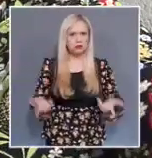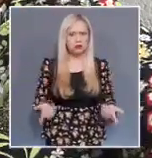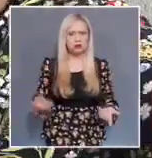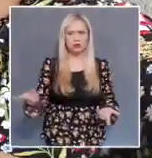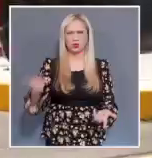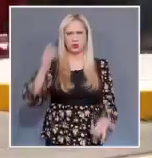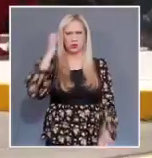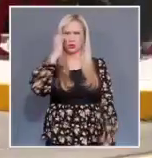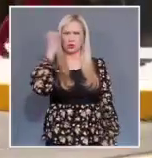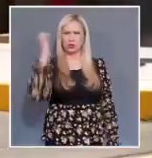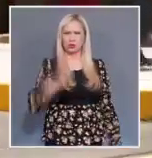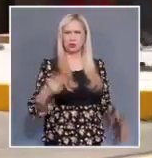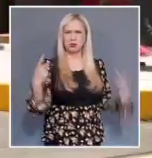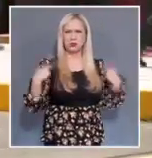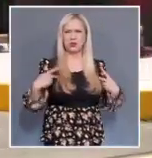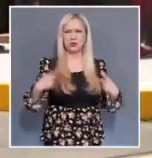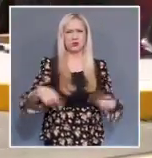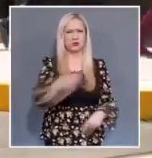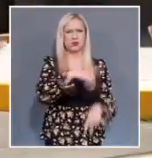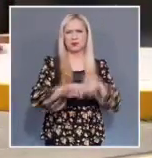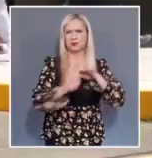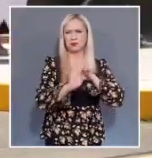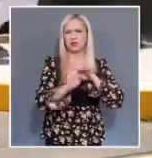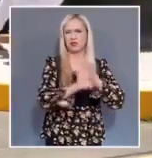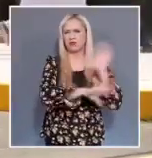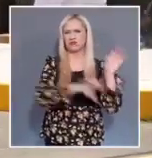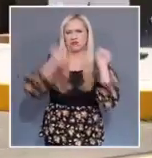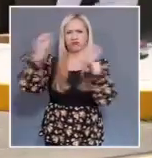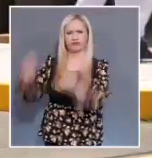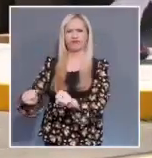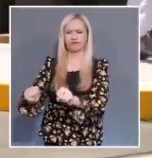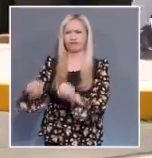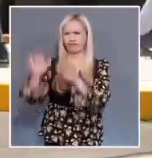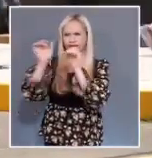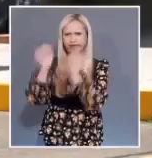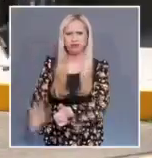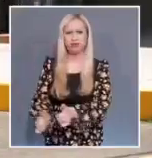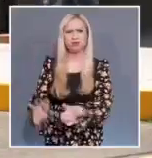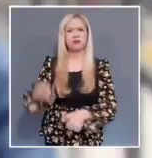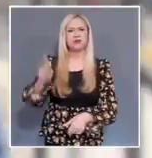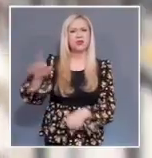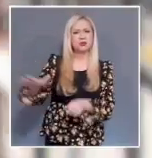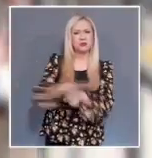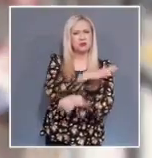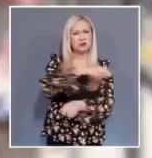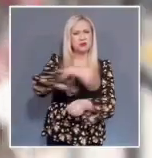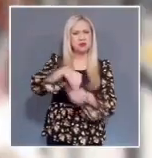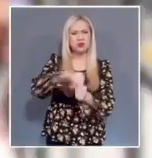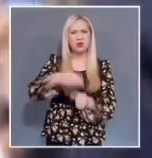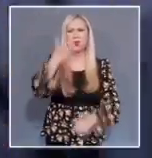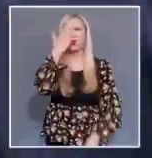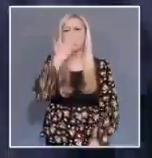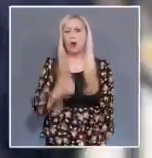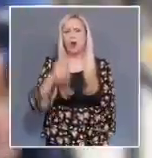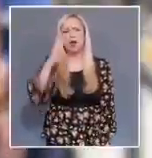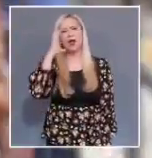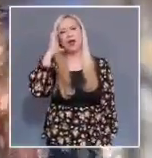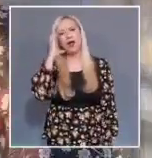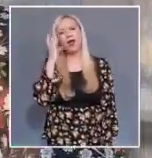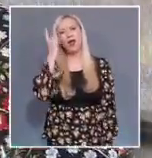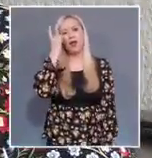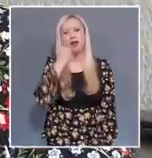personas migrantes en estaciones de detención que no cuentan con las condiciones necesarias para garantizar sus derechos